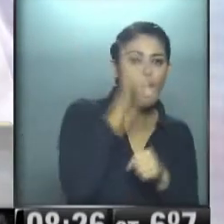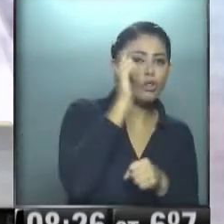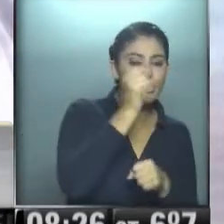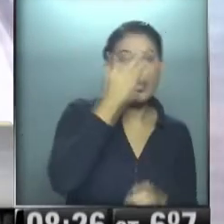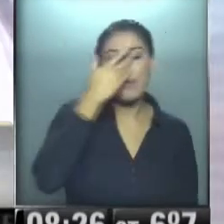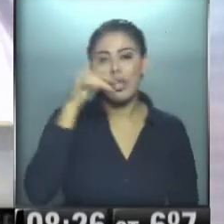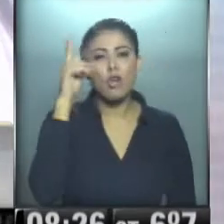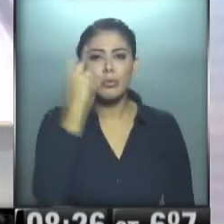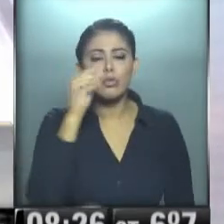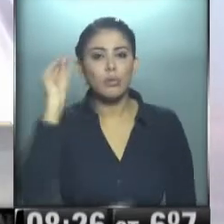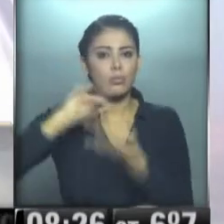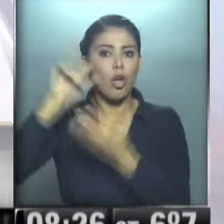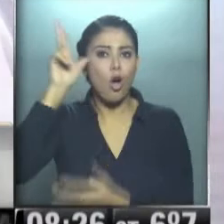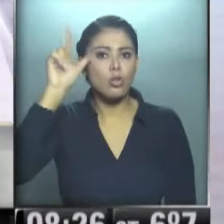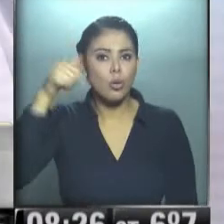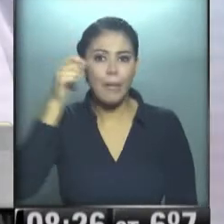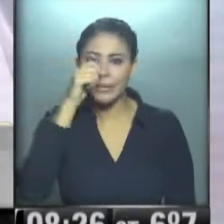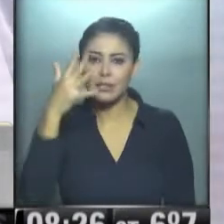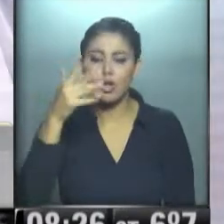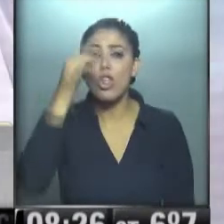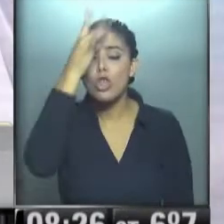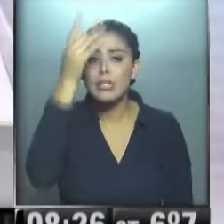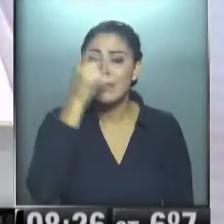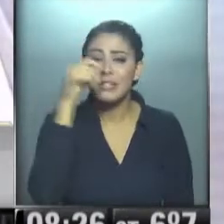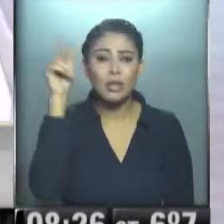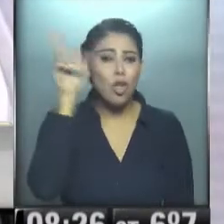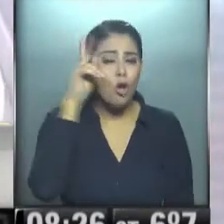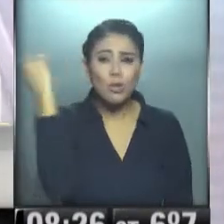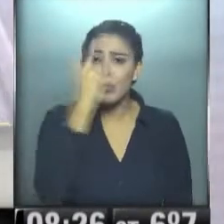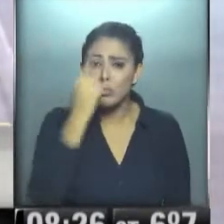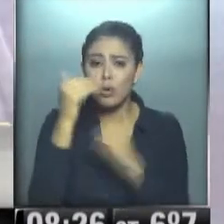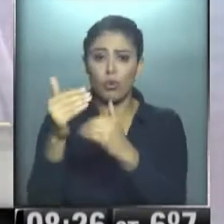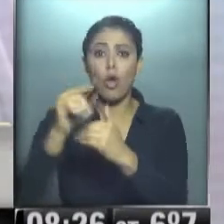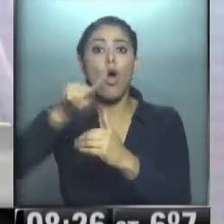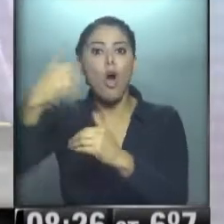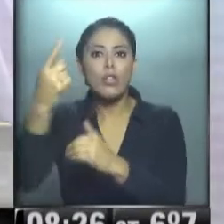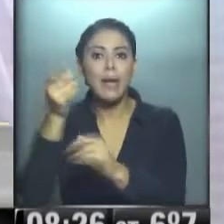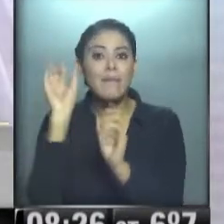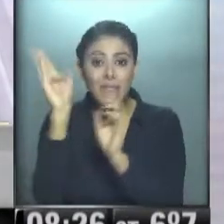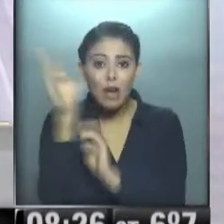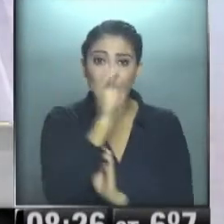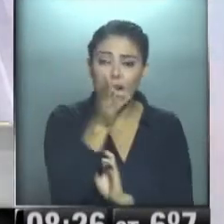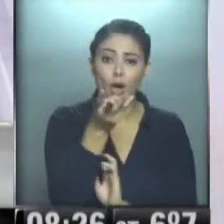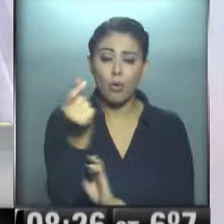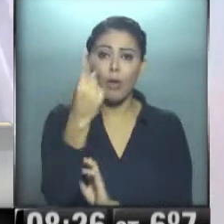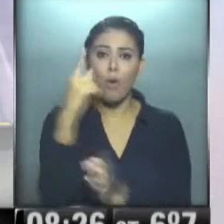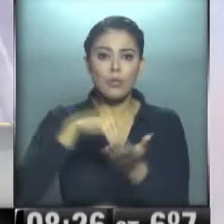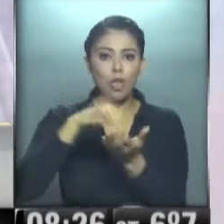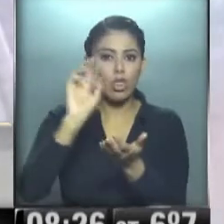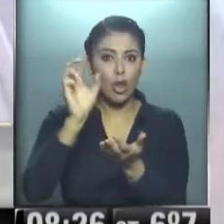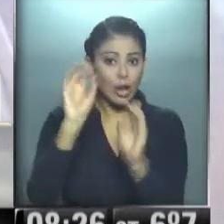8 minutos 8 con 25 12 y 28 2 minuto después de la otra operación otra presión entre bancos por un millón de dólares